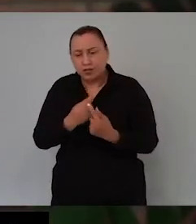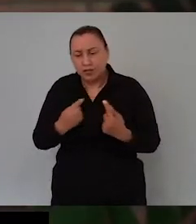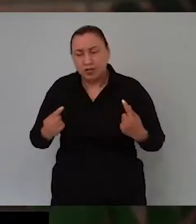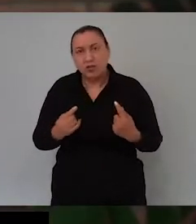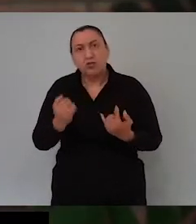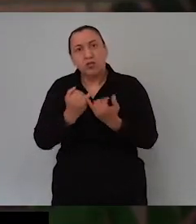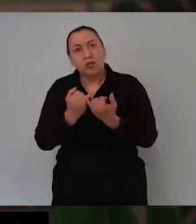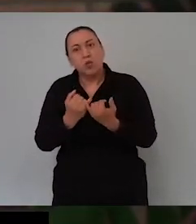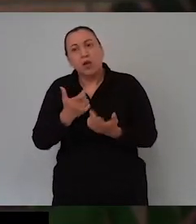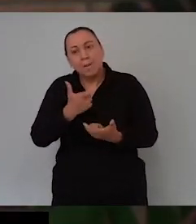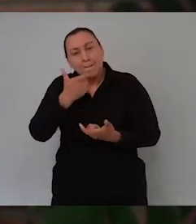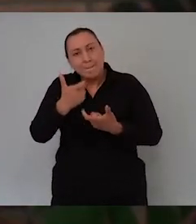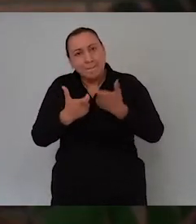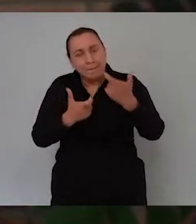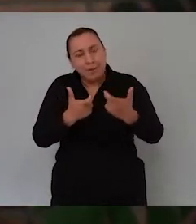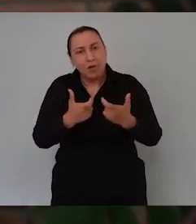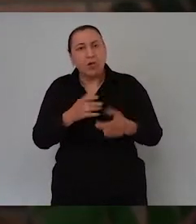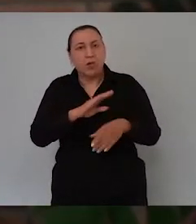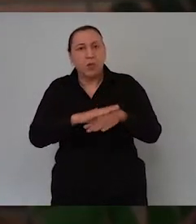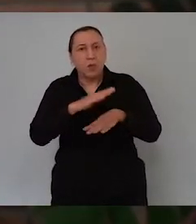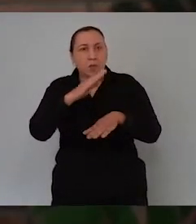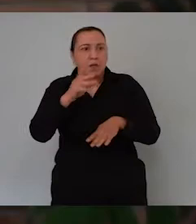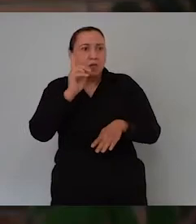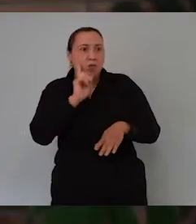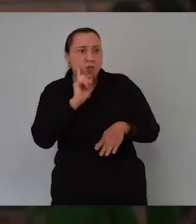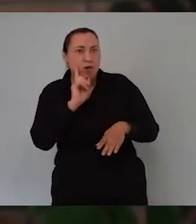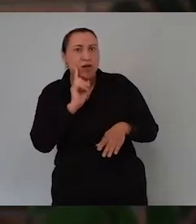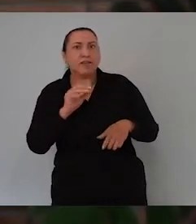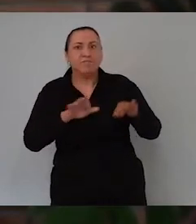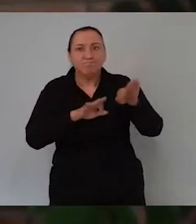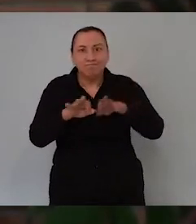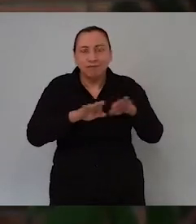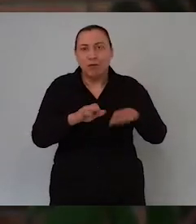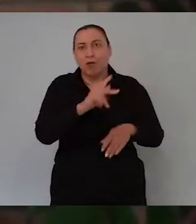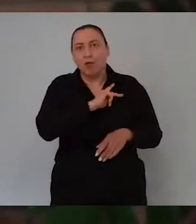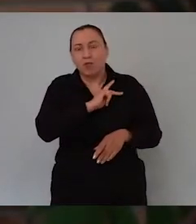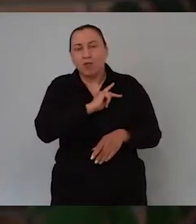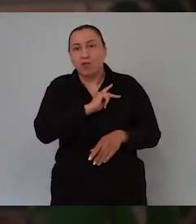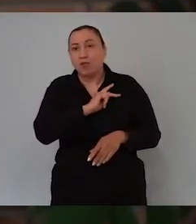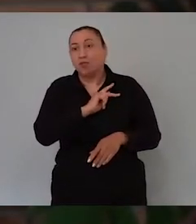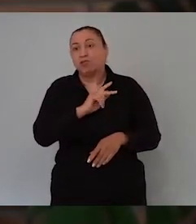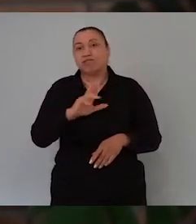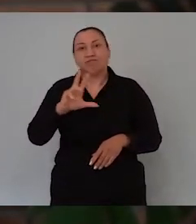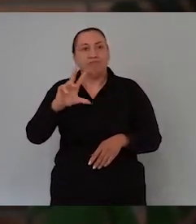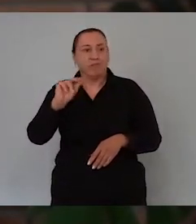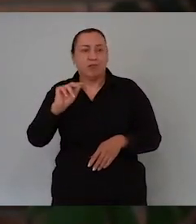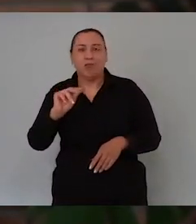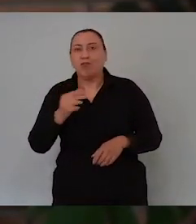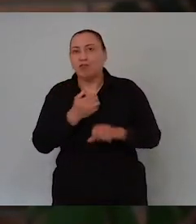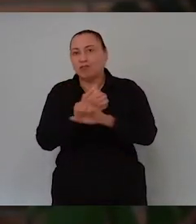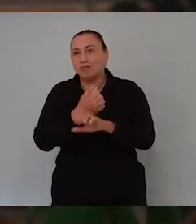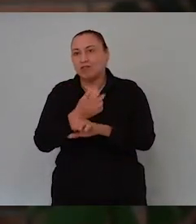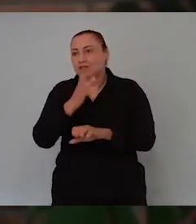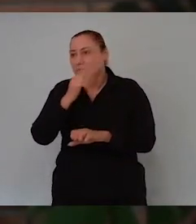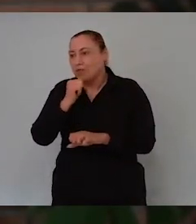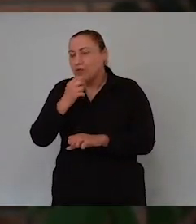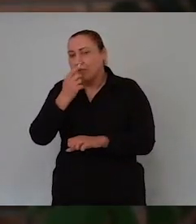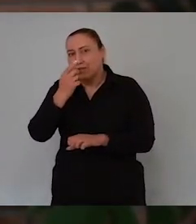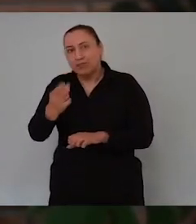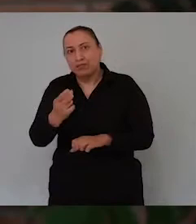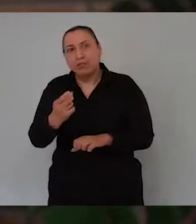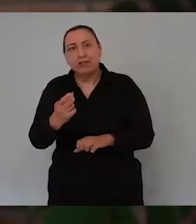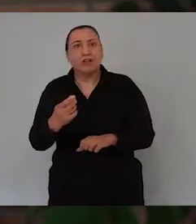infantes víctimas de violencia, los incentivos para que produzcan más las mujeres. Ningún estado puede darse el lujo